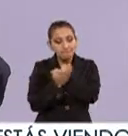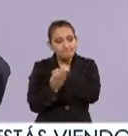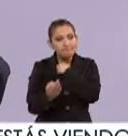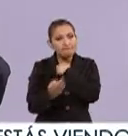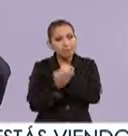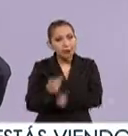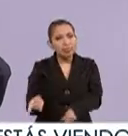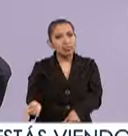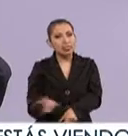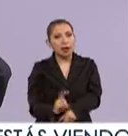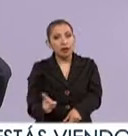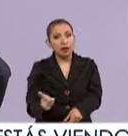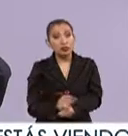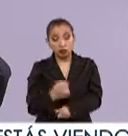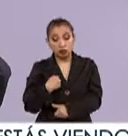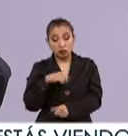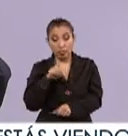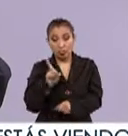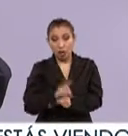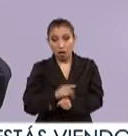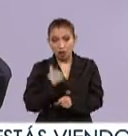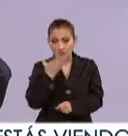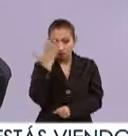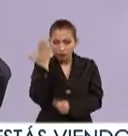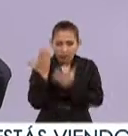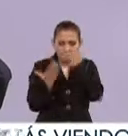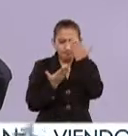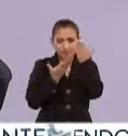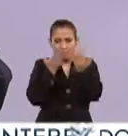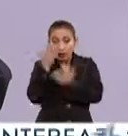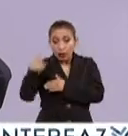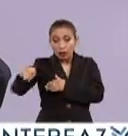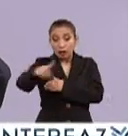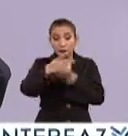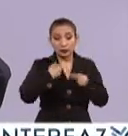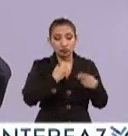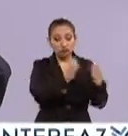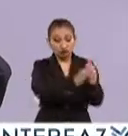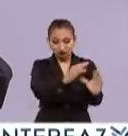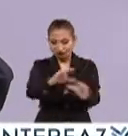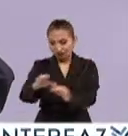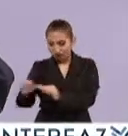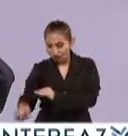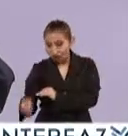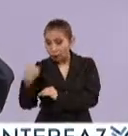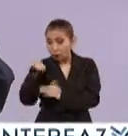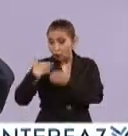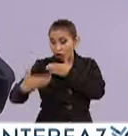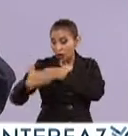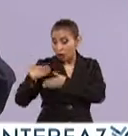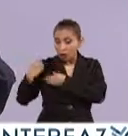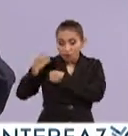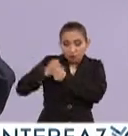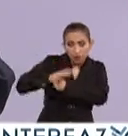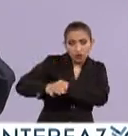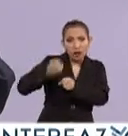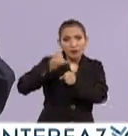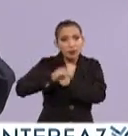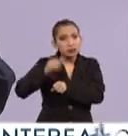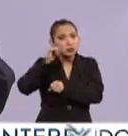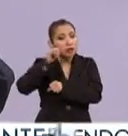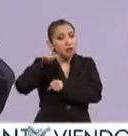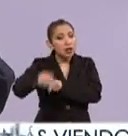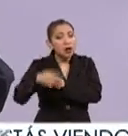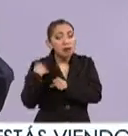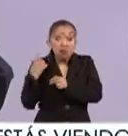día. Nosotros todos los días nos estamos capacitando, a nuestra gente la estamos capacitando, la estamos actualizando. Siempre deben de